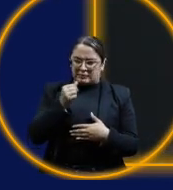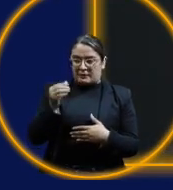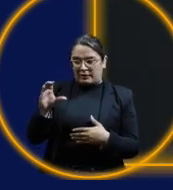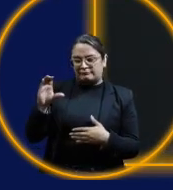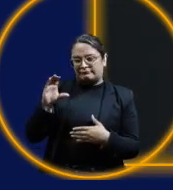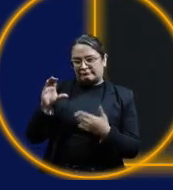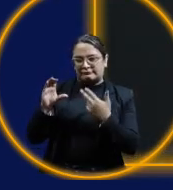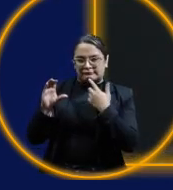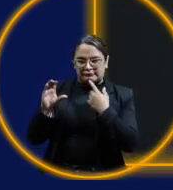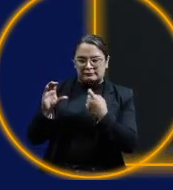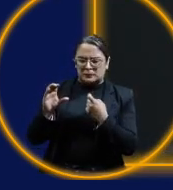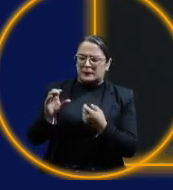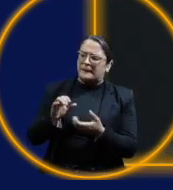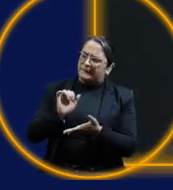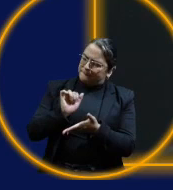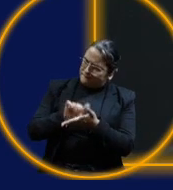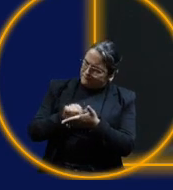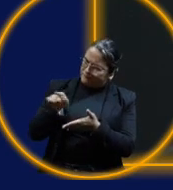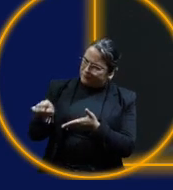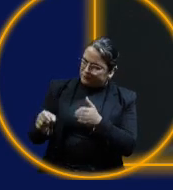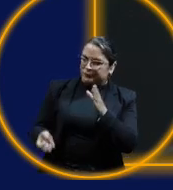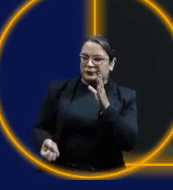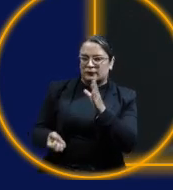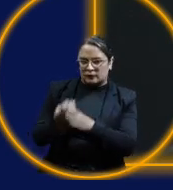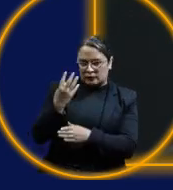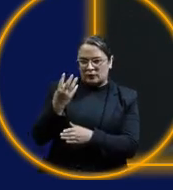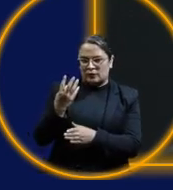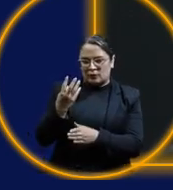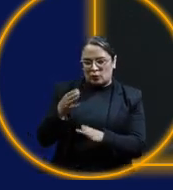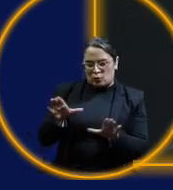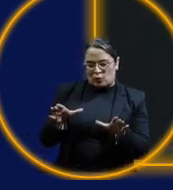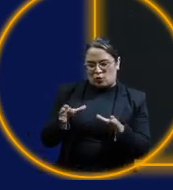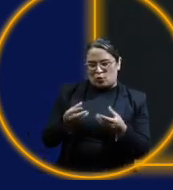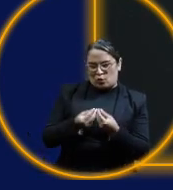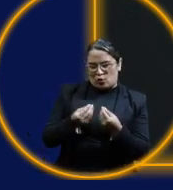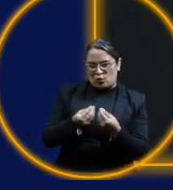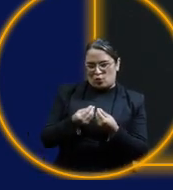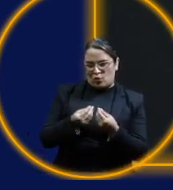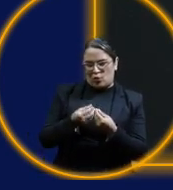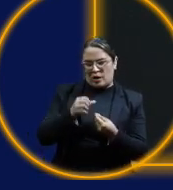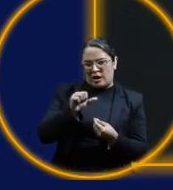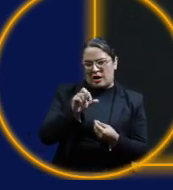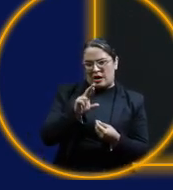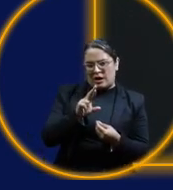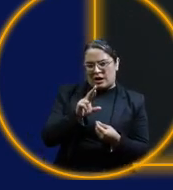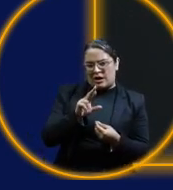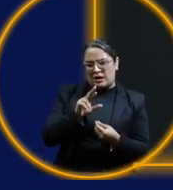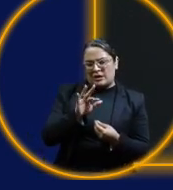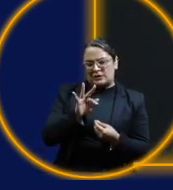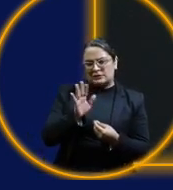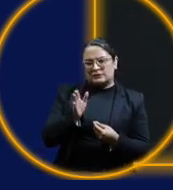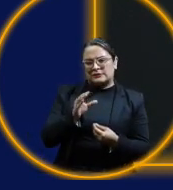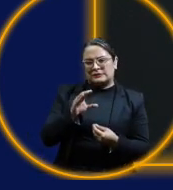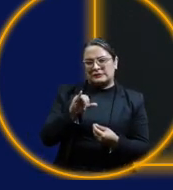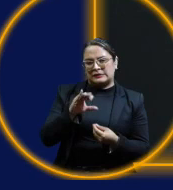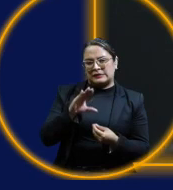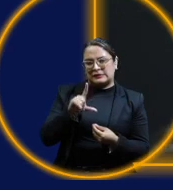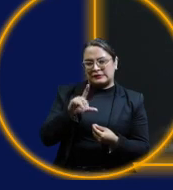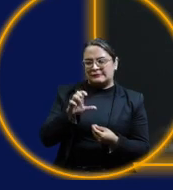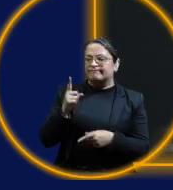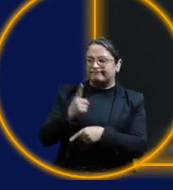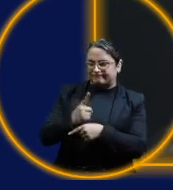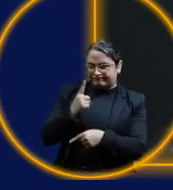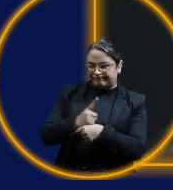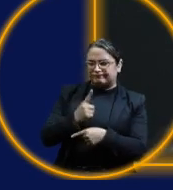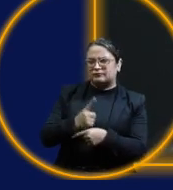bancaria ahora eso te llevó a la creación de tu compañero de Our Secret Sí eso fue lo que absolutamente me hizo en el